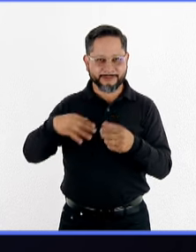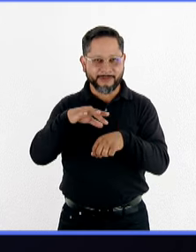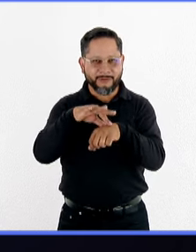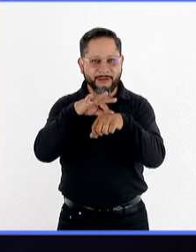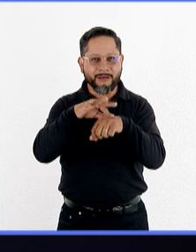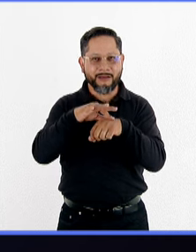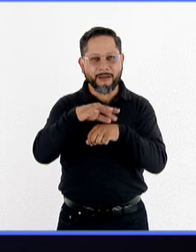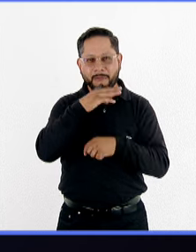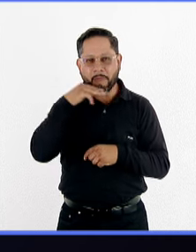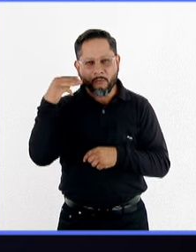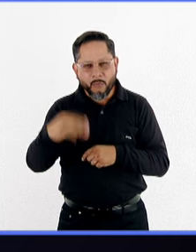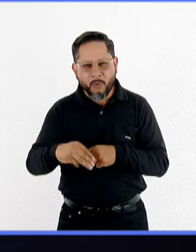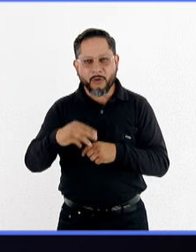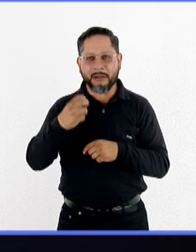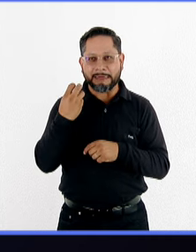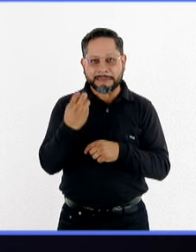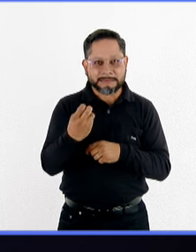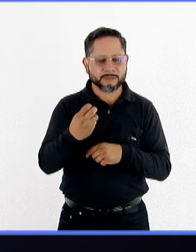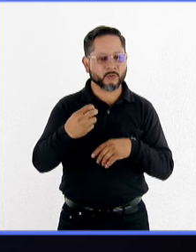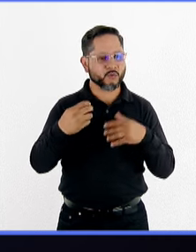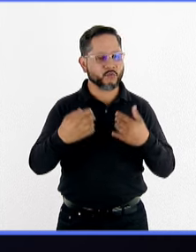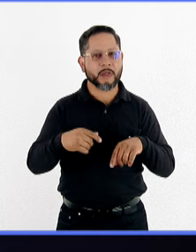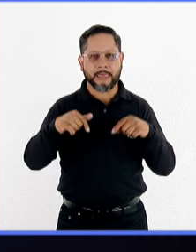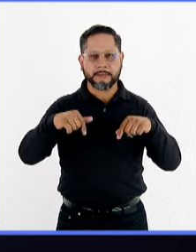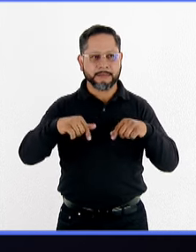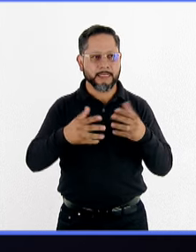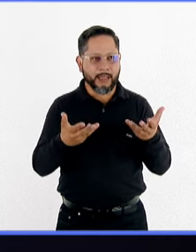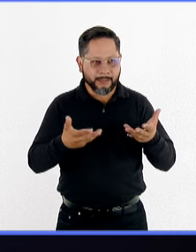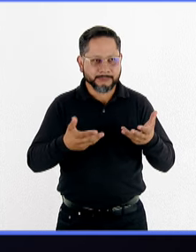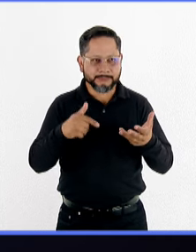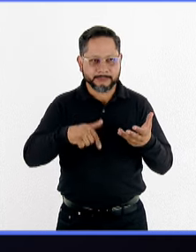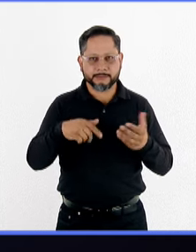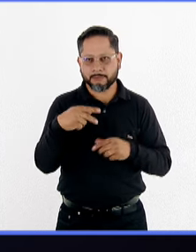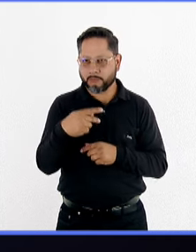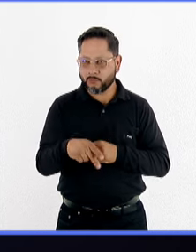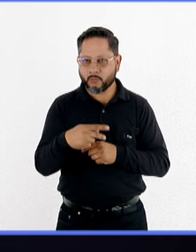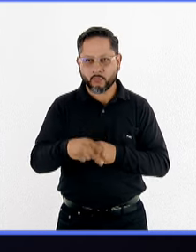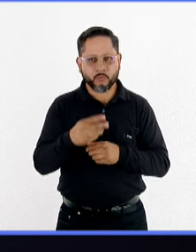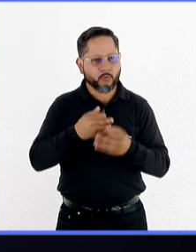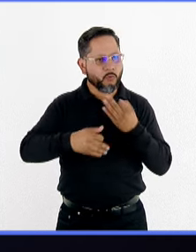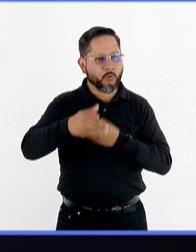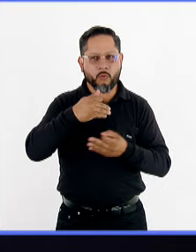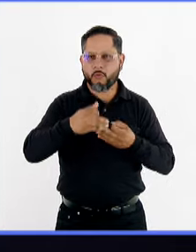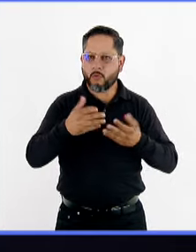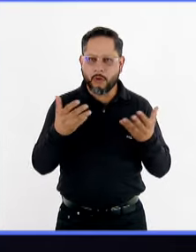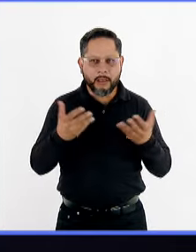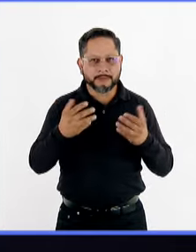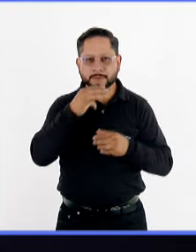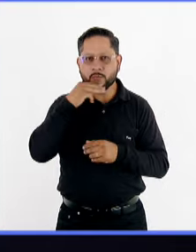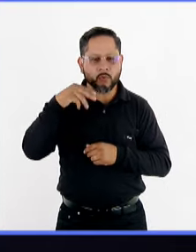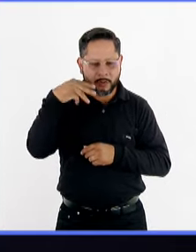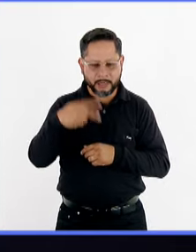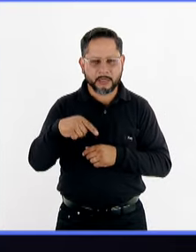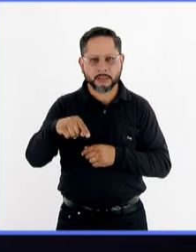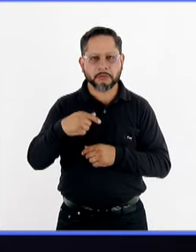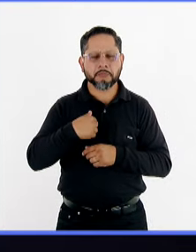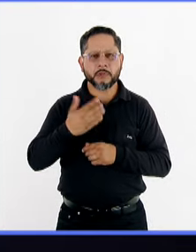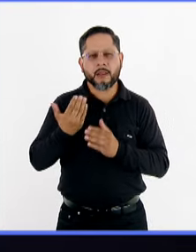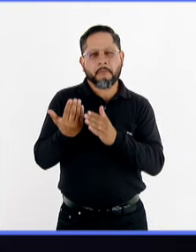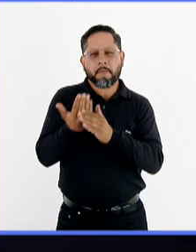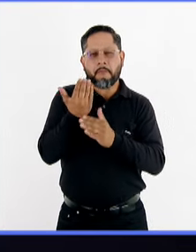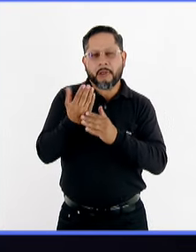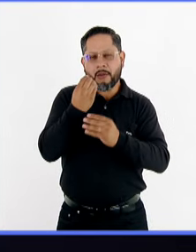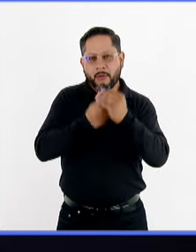mole, es muy... ¿Mole hecho aquí? Lo hacemos aquí totalmente, todo está hecho aquí. Y en el desayuno también